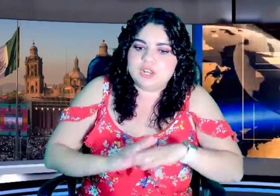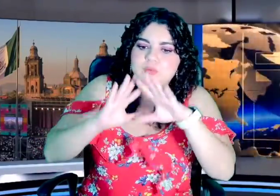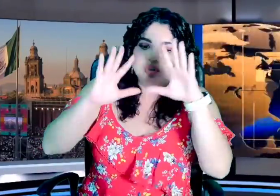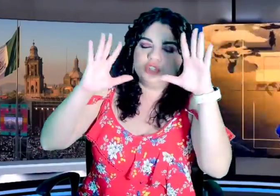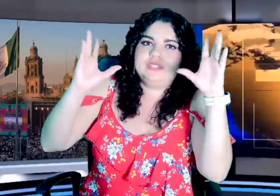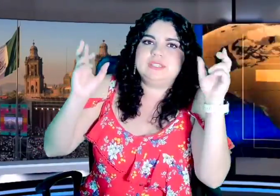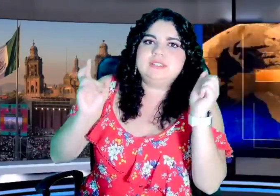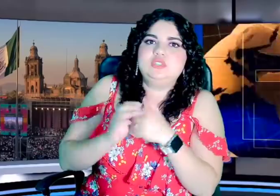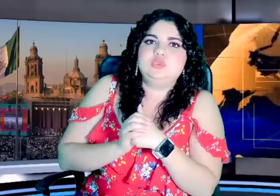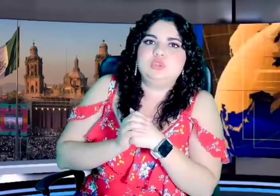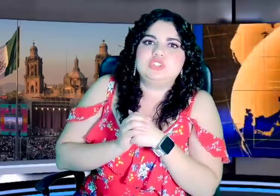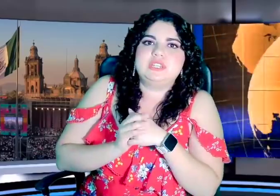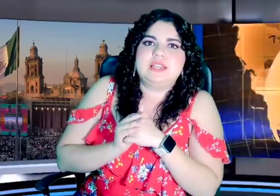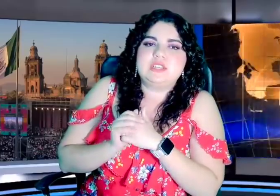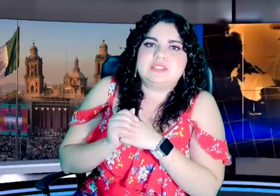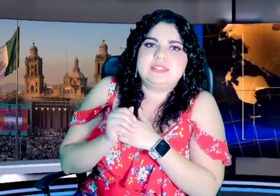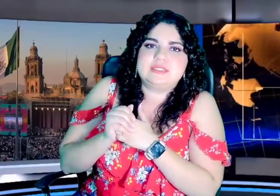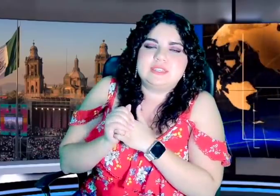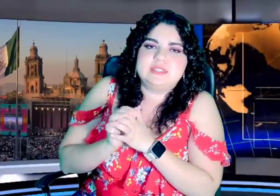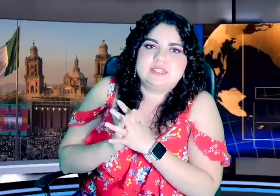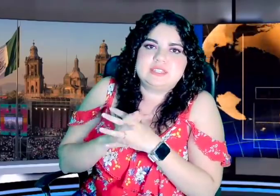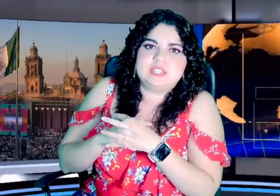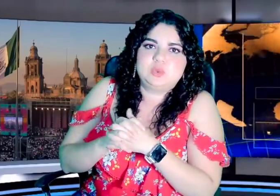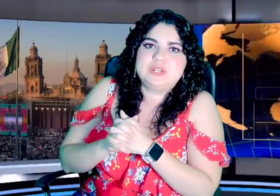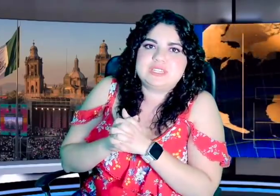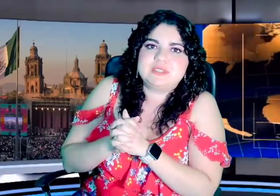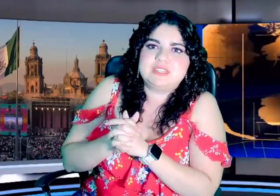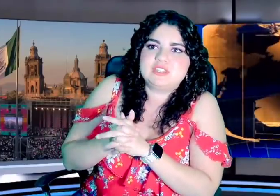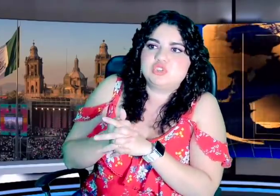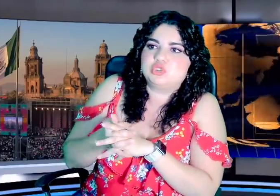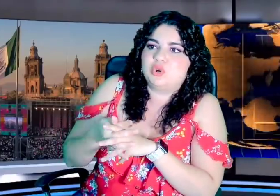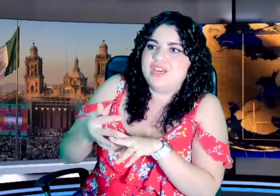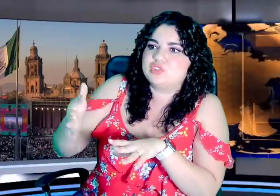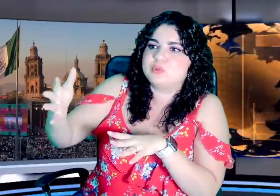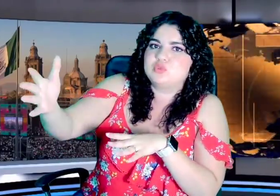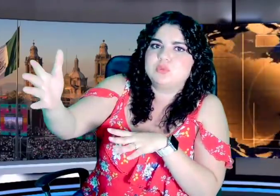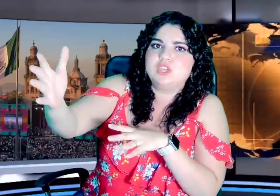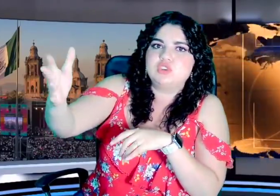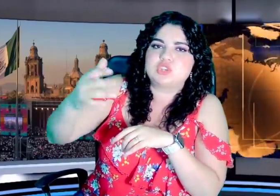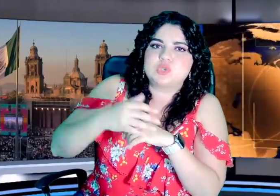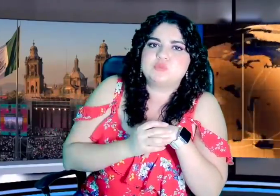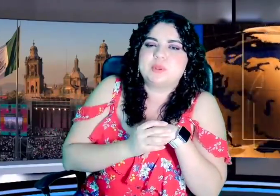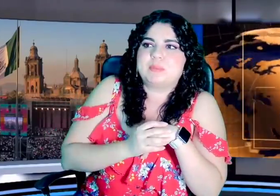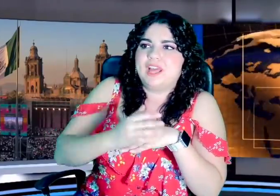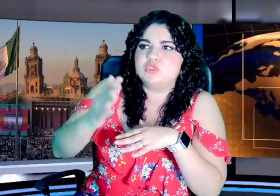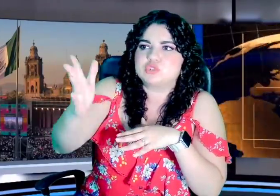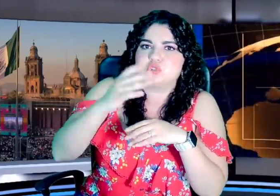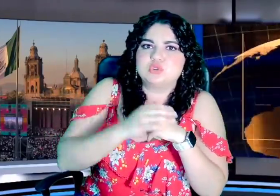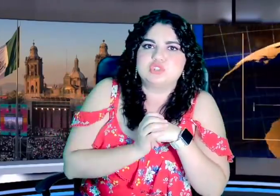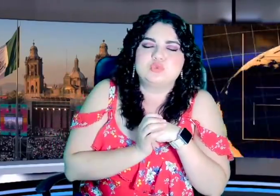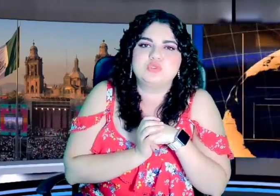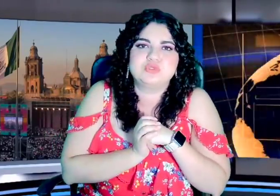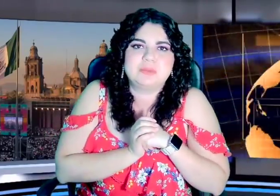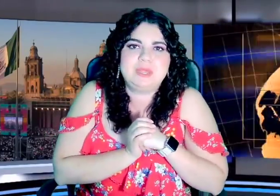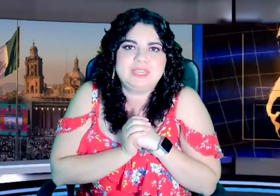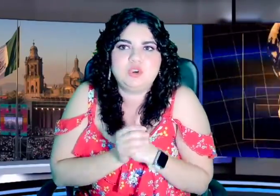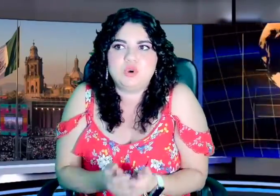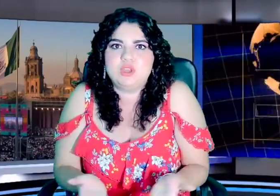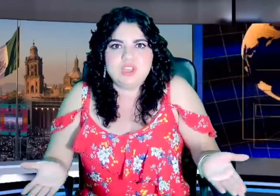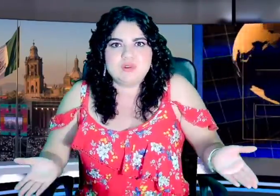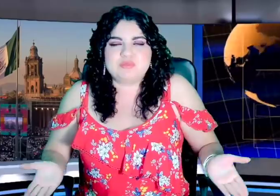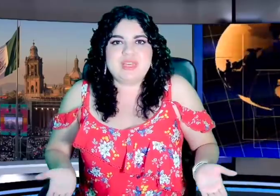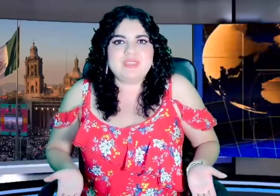con el montón de títulos y las licenciaturas y maestrías y doctorados presumiendo que son los preparados, que son los estudiosos de